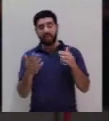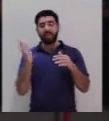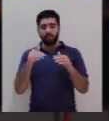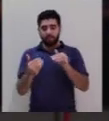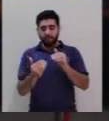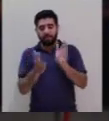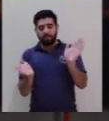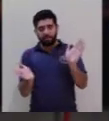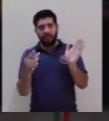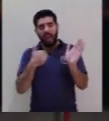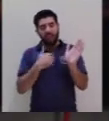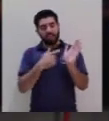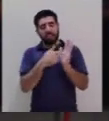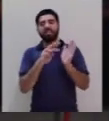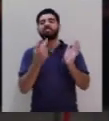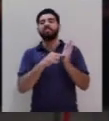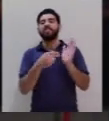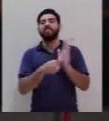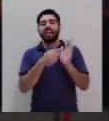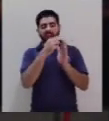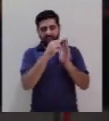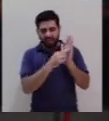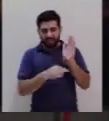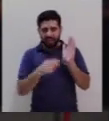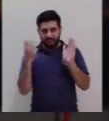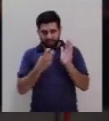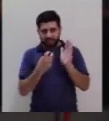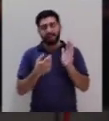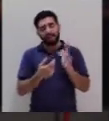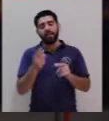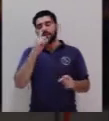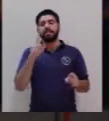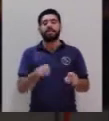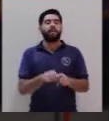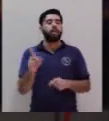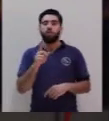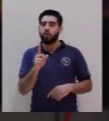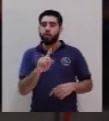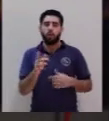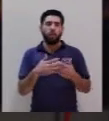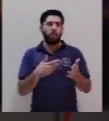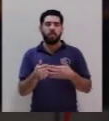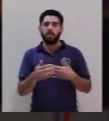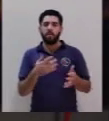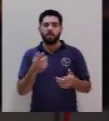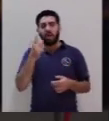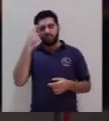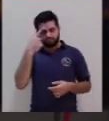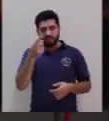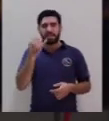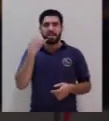lealtad. Y ya luego adentro está la definición de cada valor. Está la definición, ¿verdad? Ok, interesante.